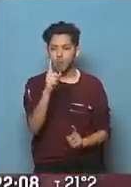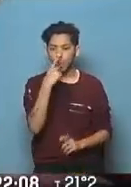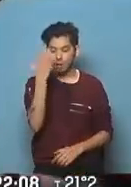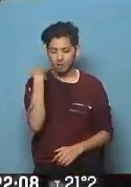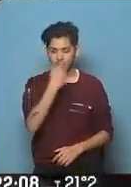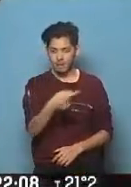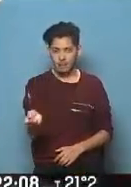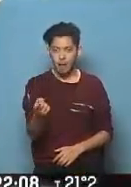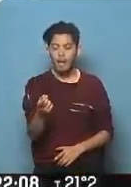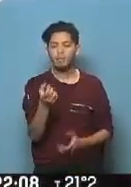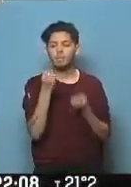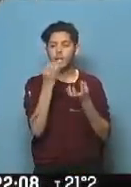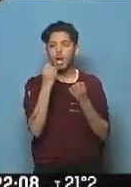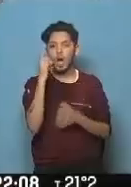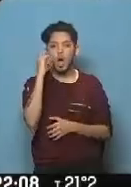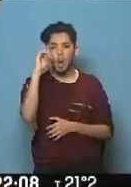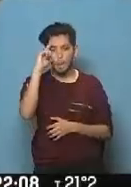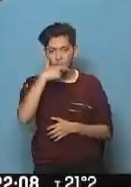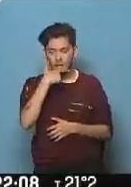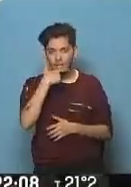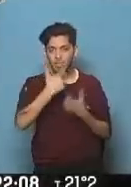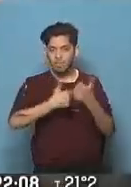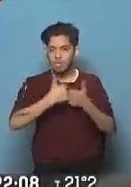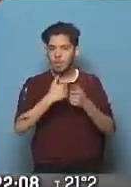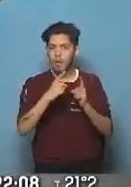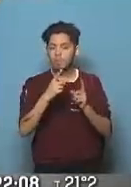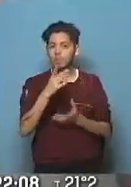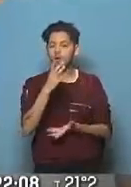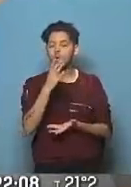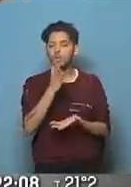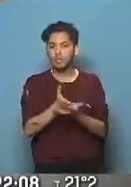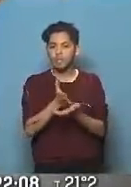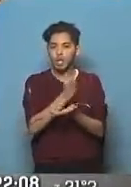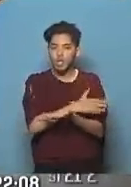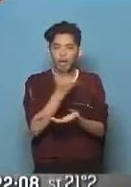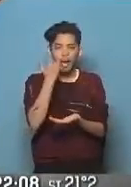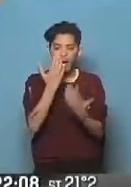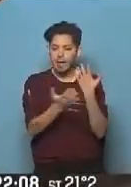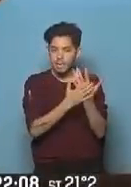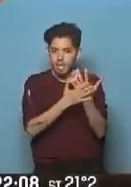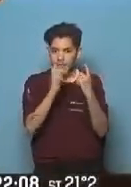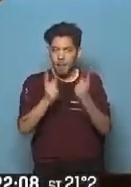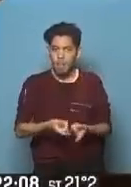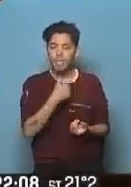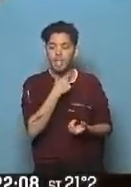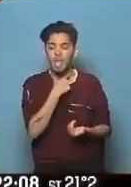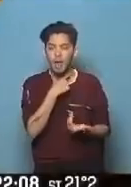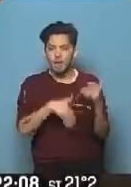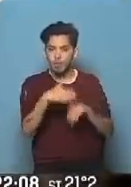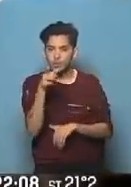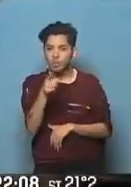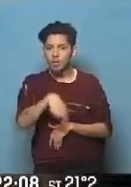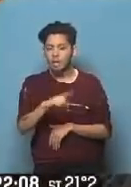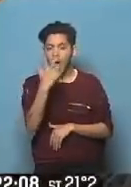semanas es la declaración de Gómez, que compite por el voto de izquierda y la centroizquierda. El laborista afirmó que si